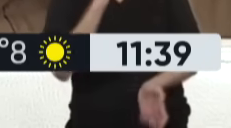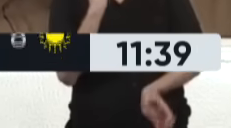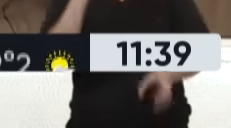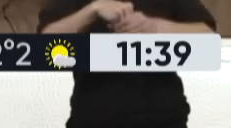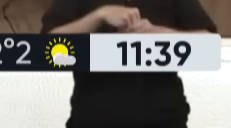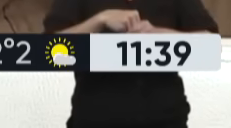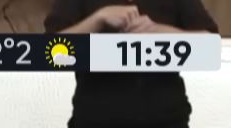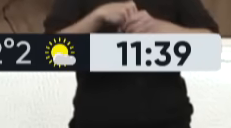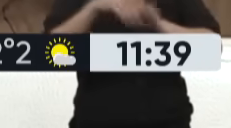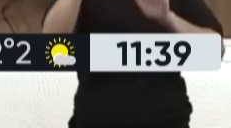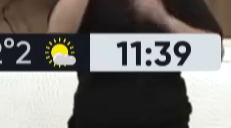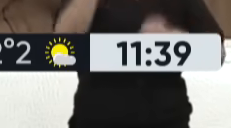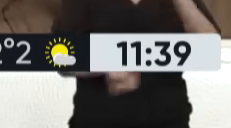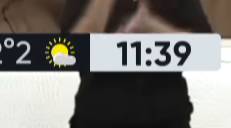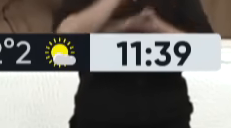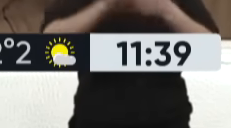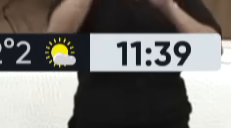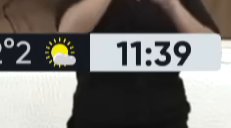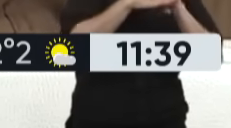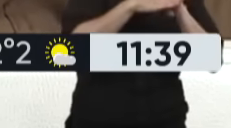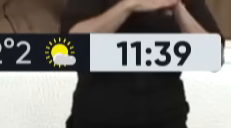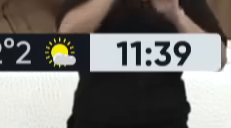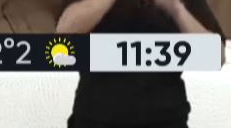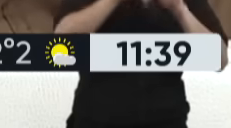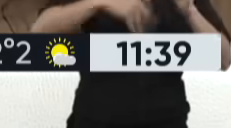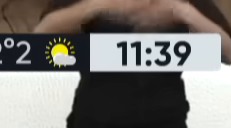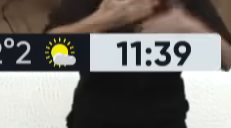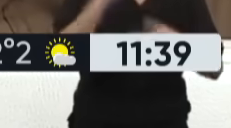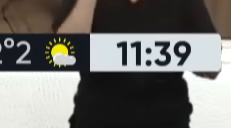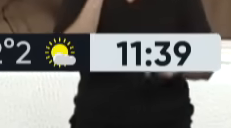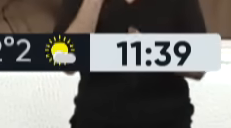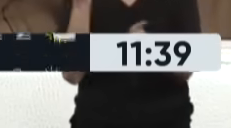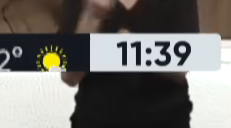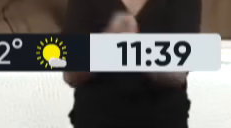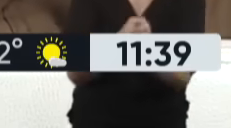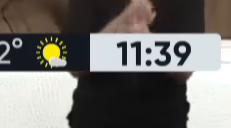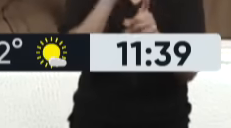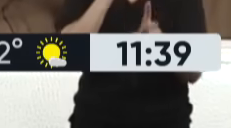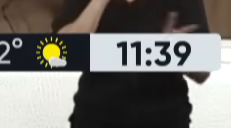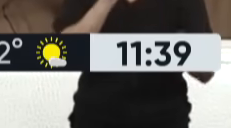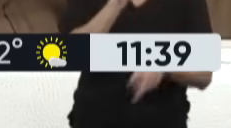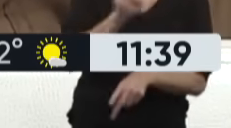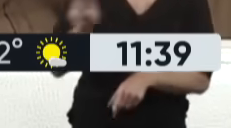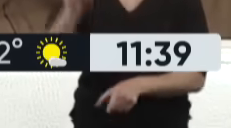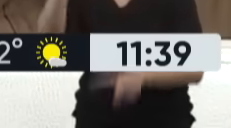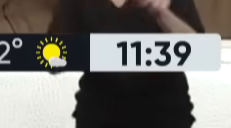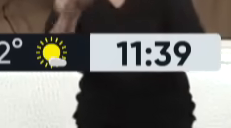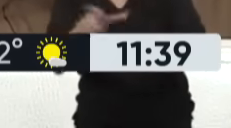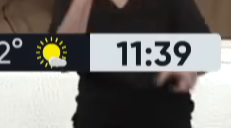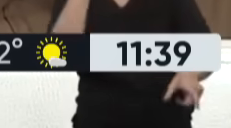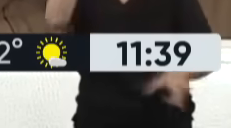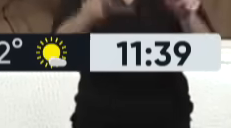observación a ciudadanos de nuestro país que no coincidan ideológicamente con La Libertad